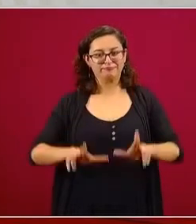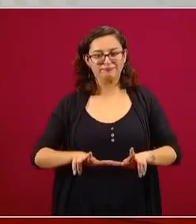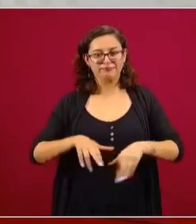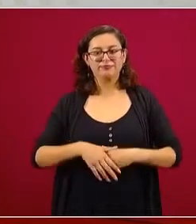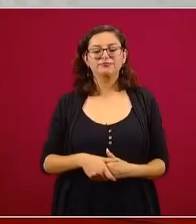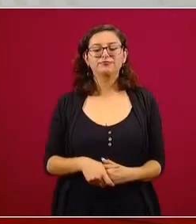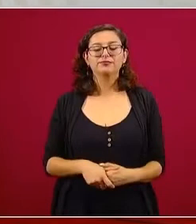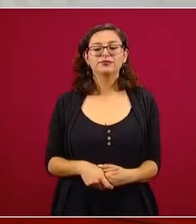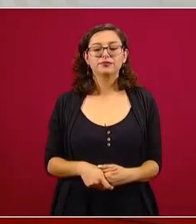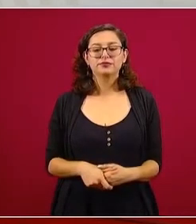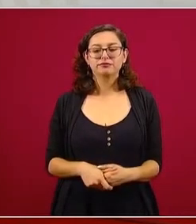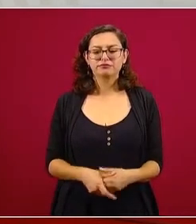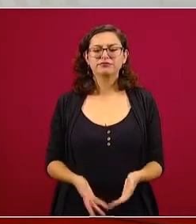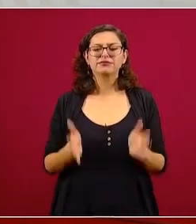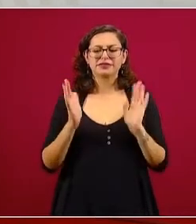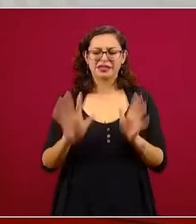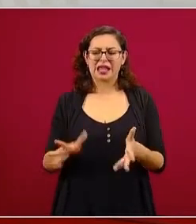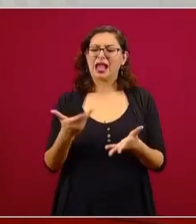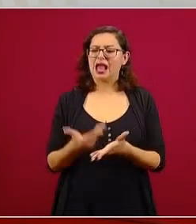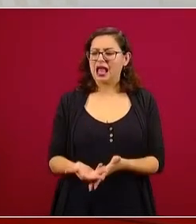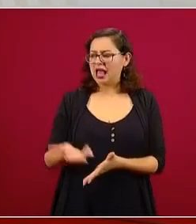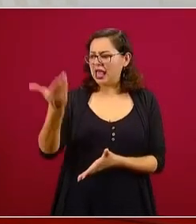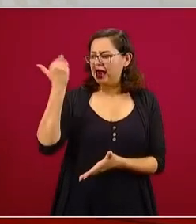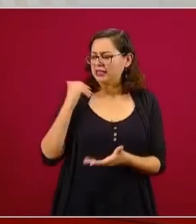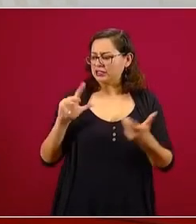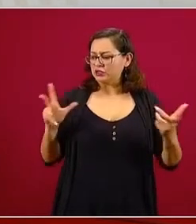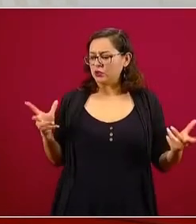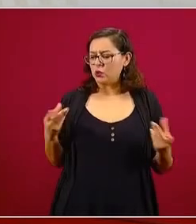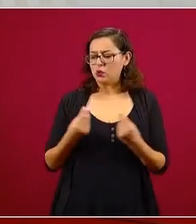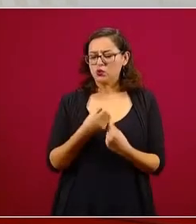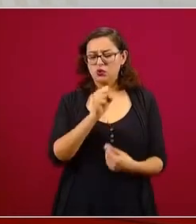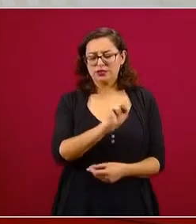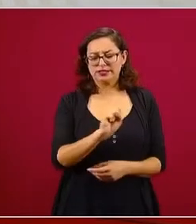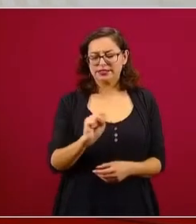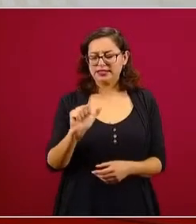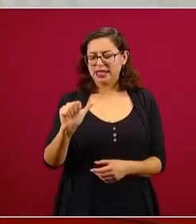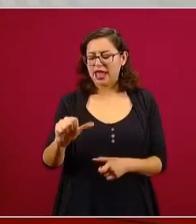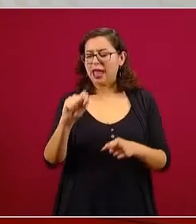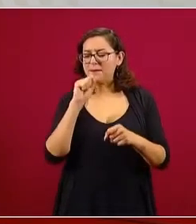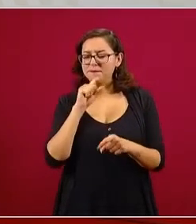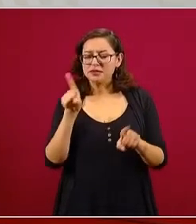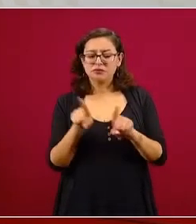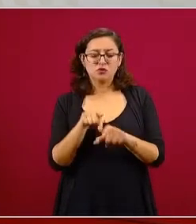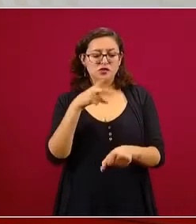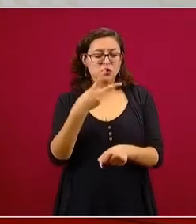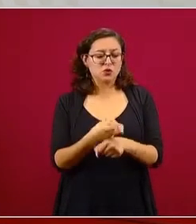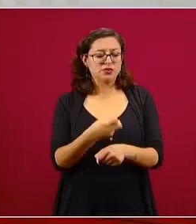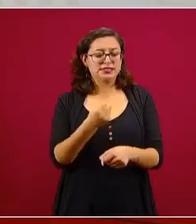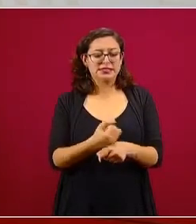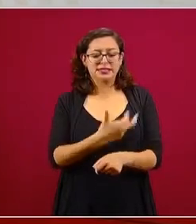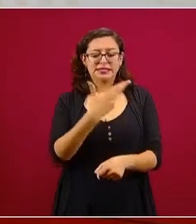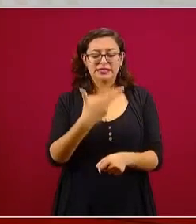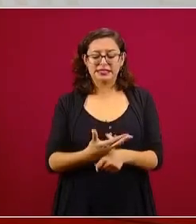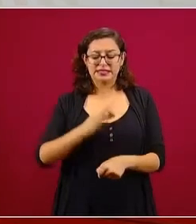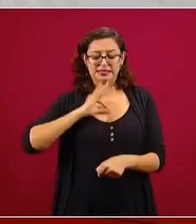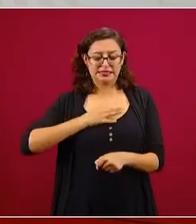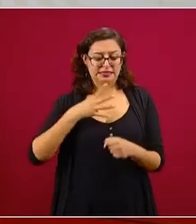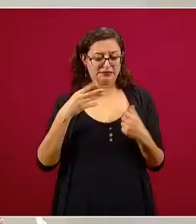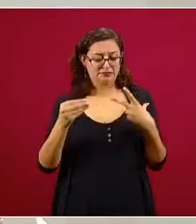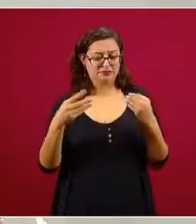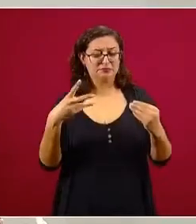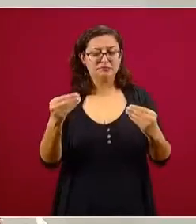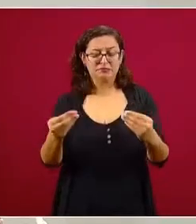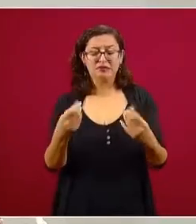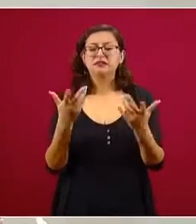hemos logrado ese trabajo colectivo con la Secretaría de Salud a través de la Subsecretaría de Epidemiología, como lo mencioné, y